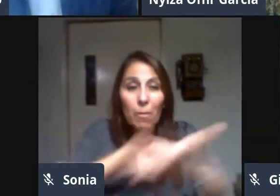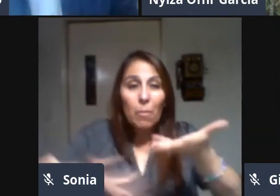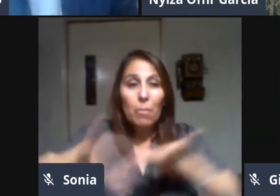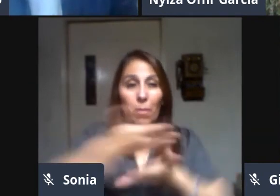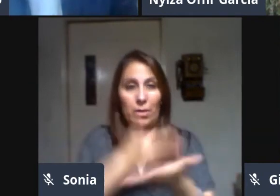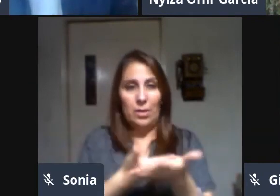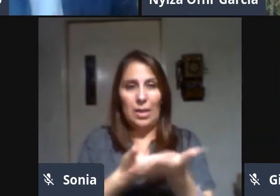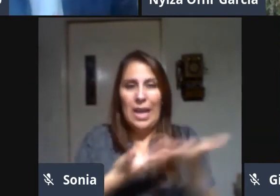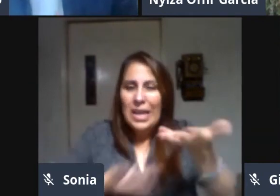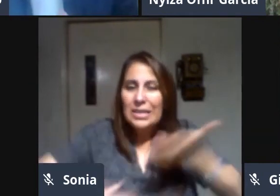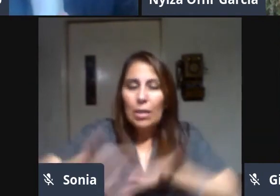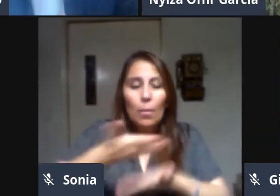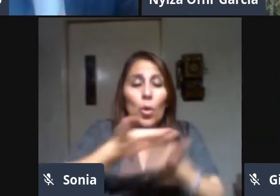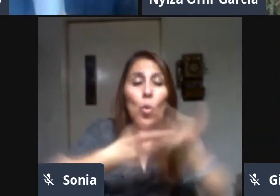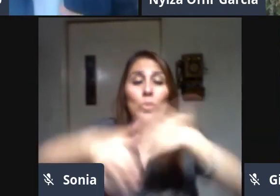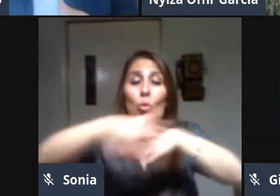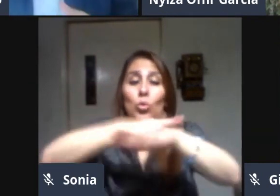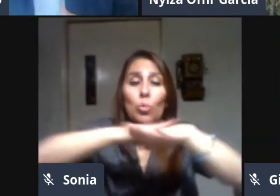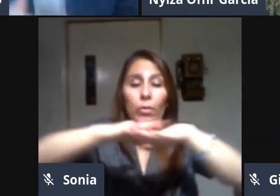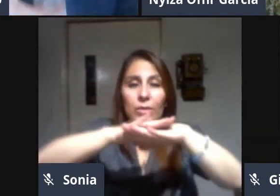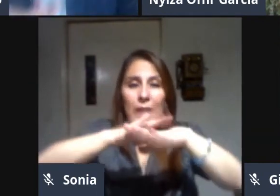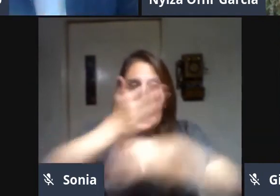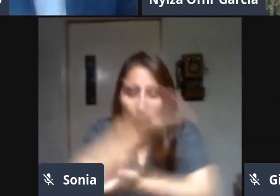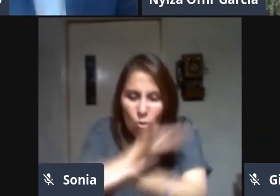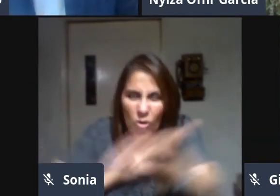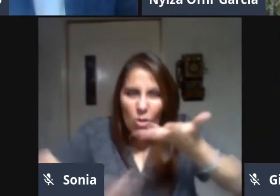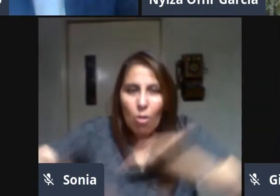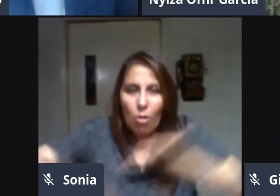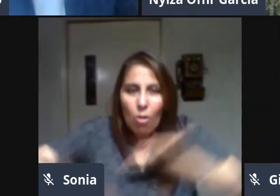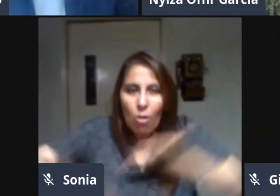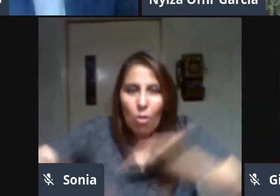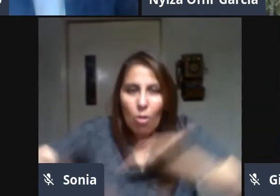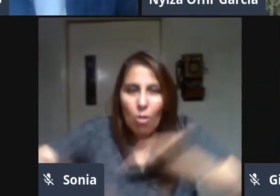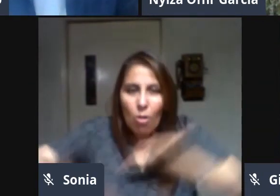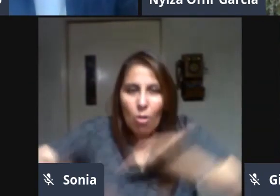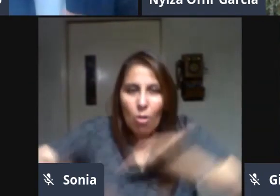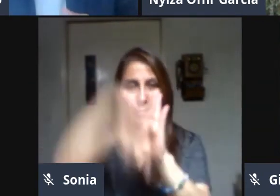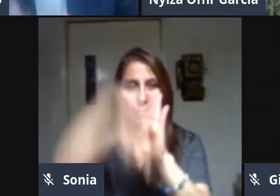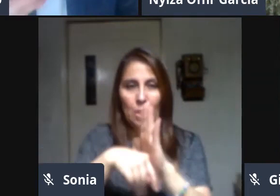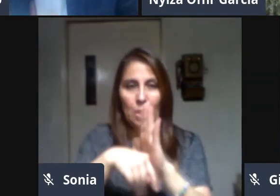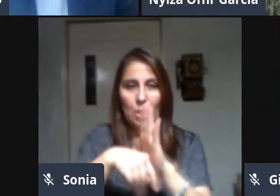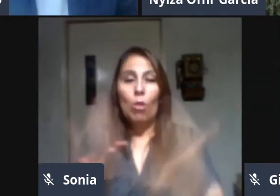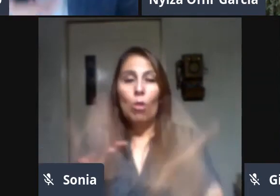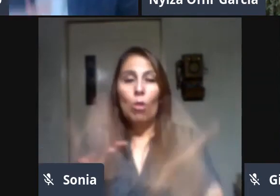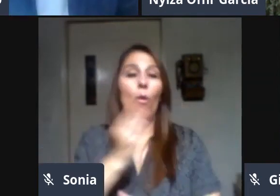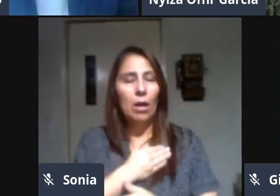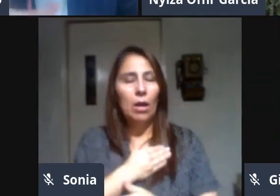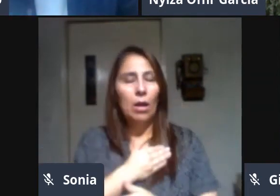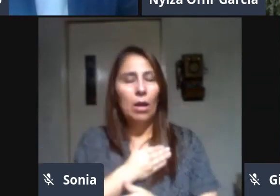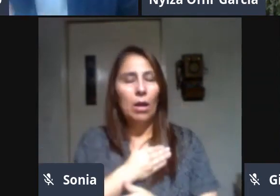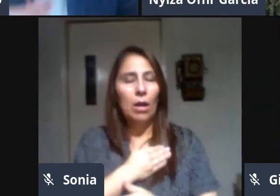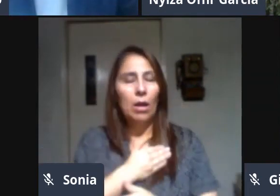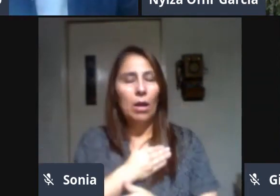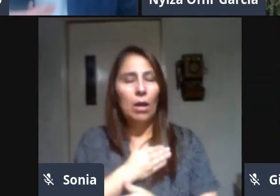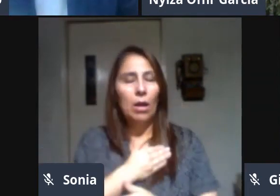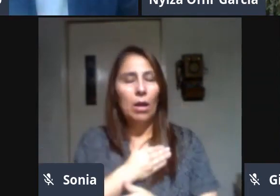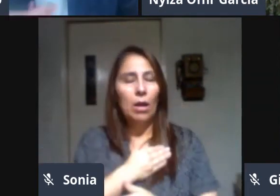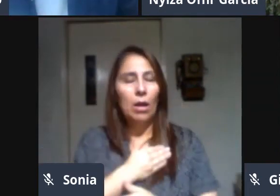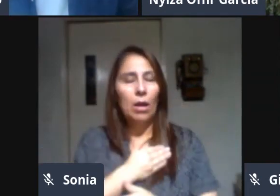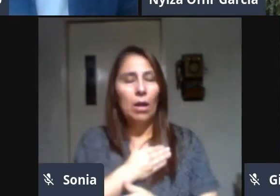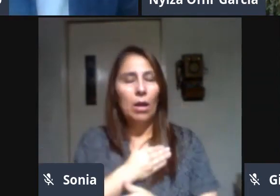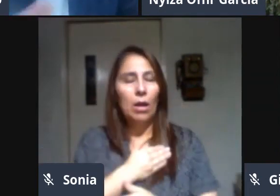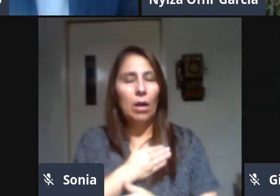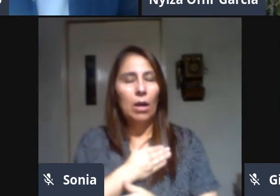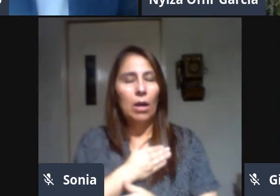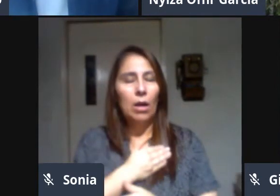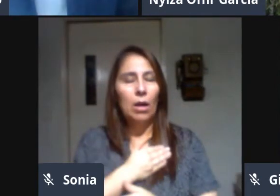es como una novela me despierta algo que yo no había de algún modo